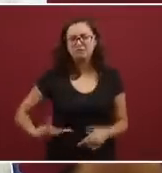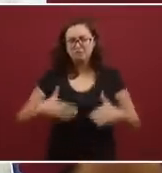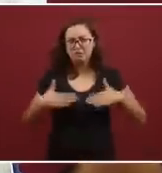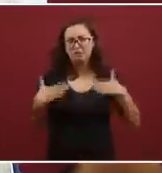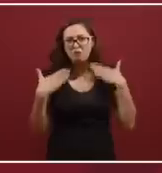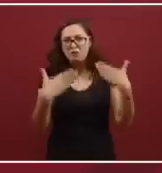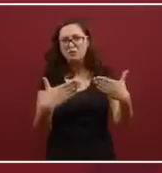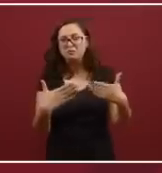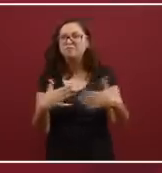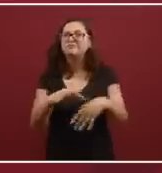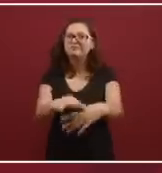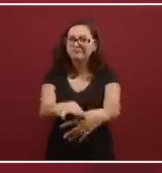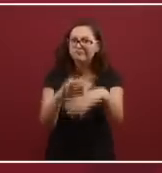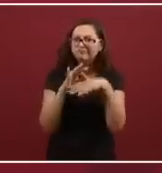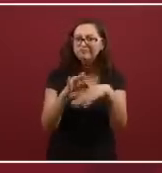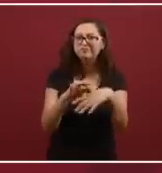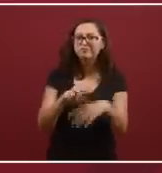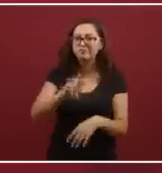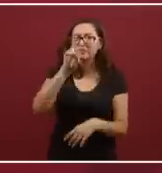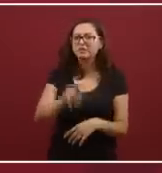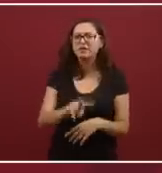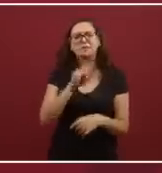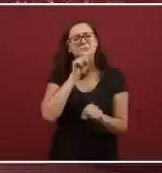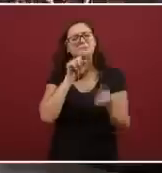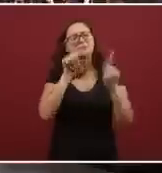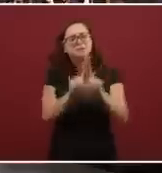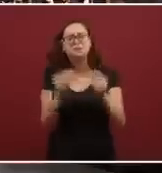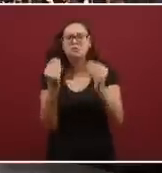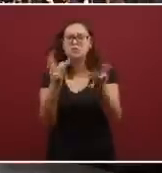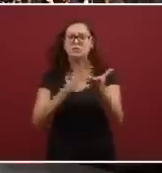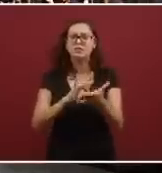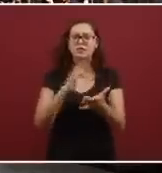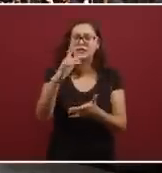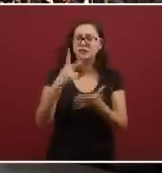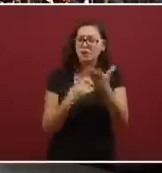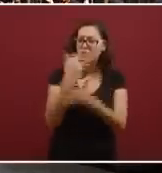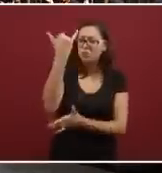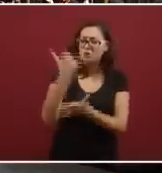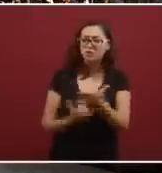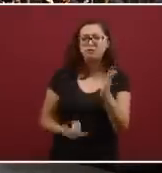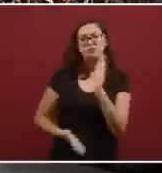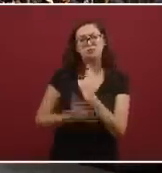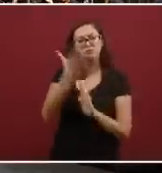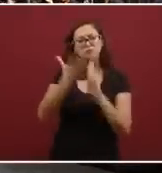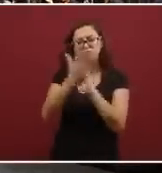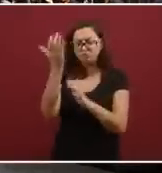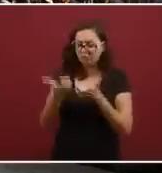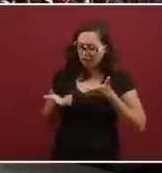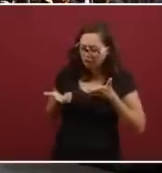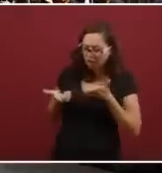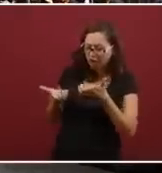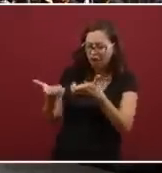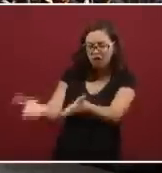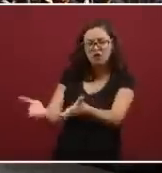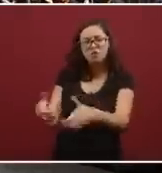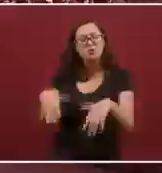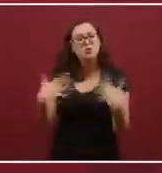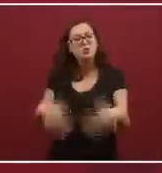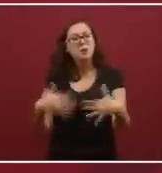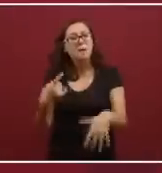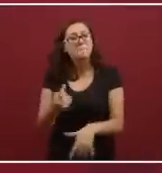Gracias también por el proyecto de caminos, que lo estamos haciendo, como usted lo dijo. Hoy, por primera vez en la